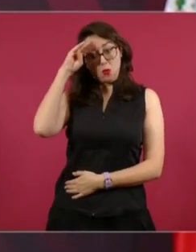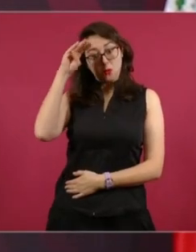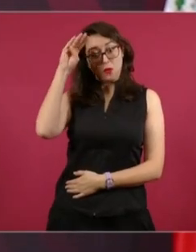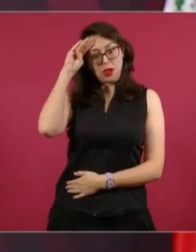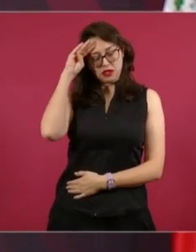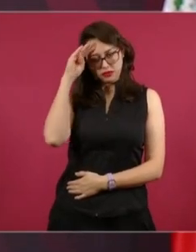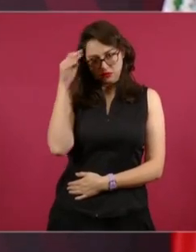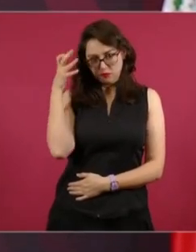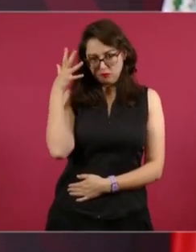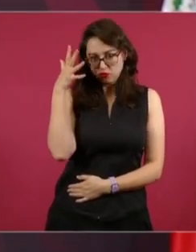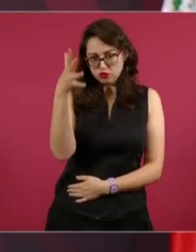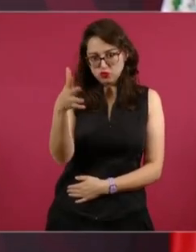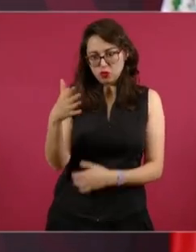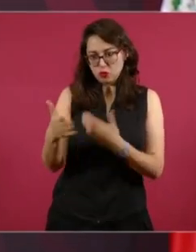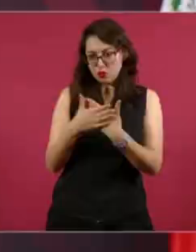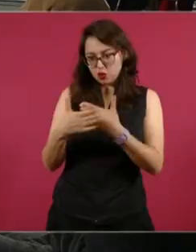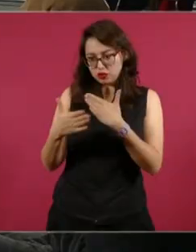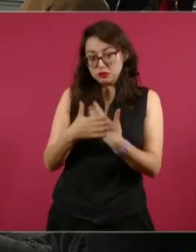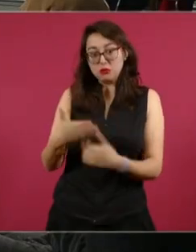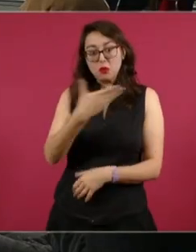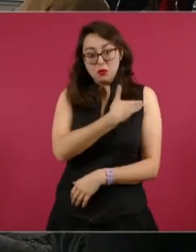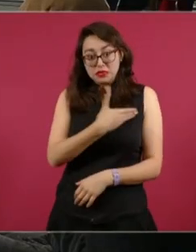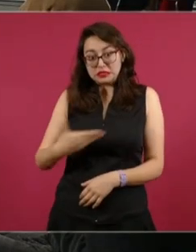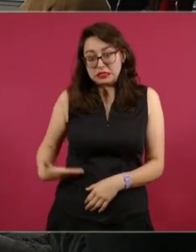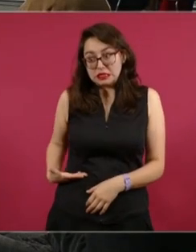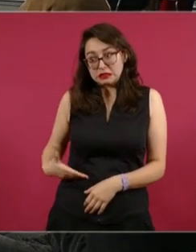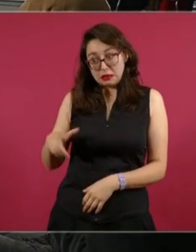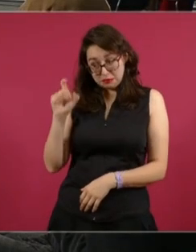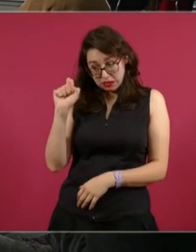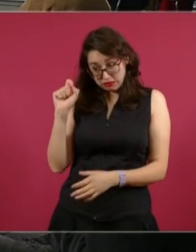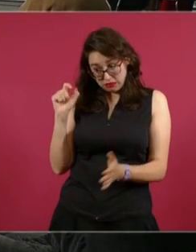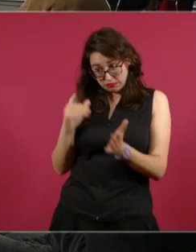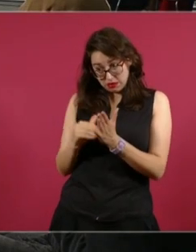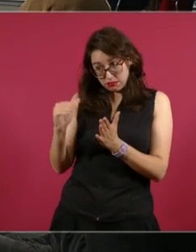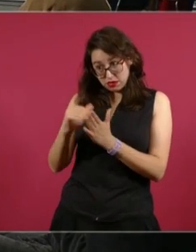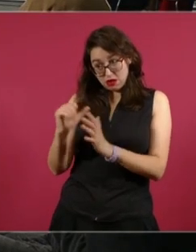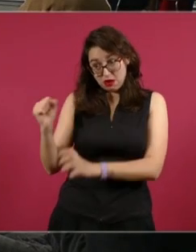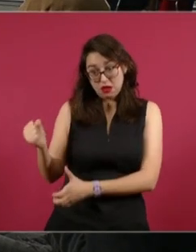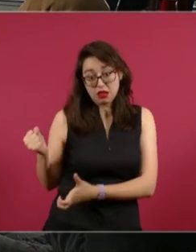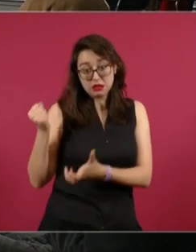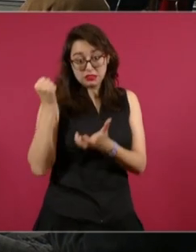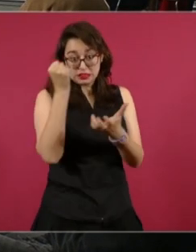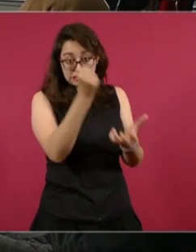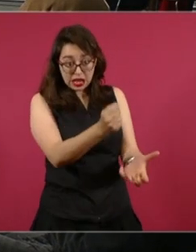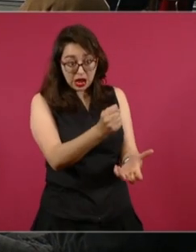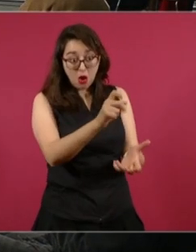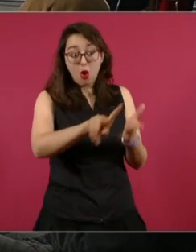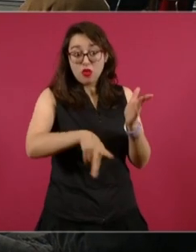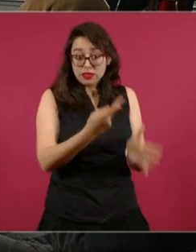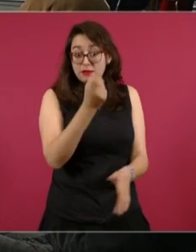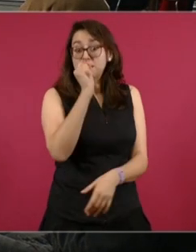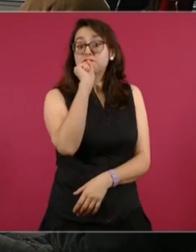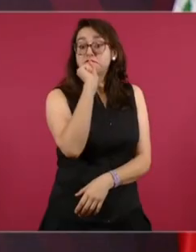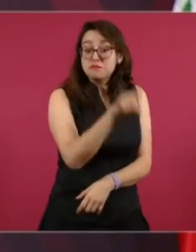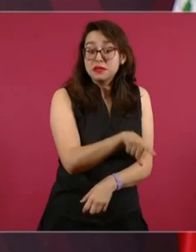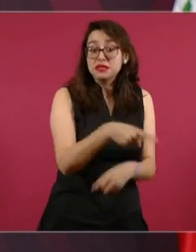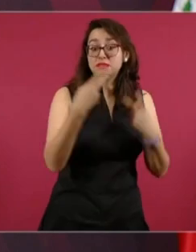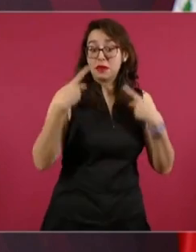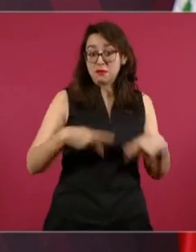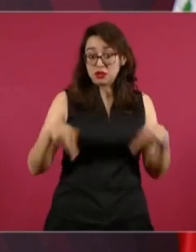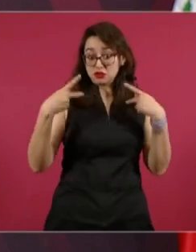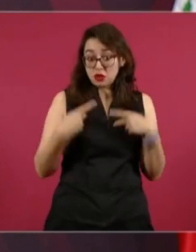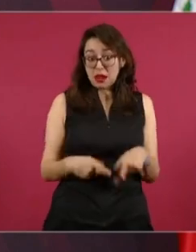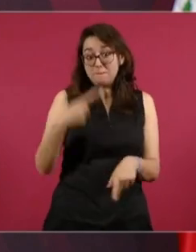10, 20 mil millones de pesos para rescatar una empresa y dejársela a